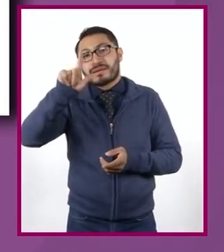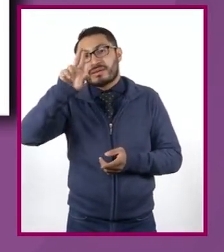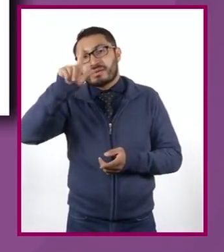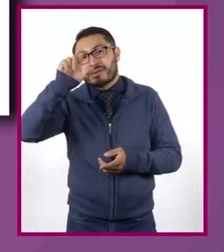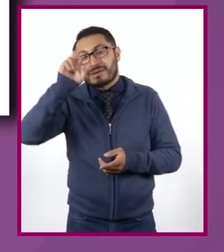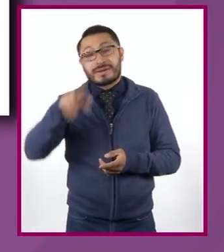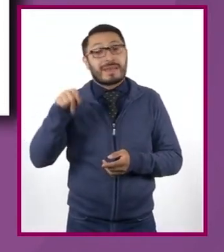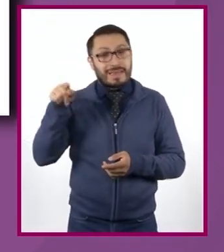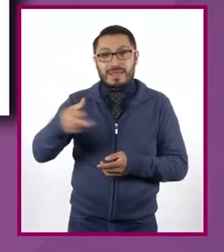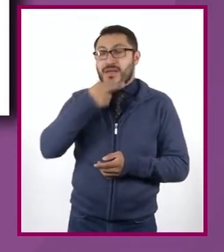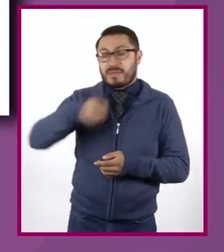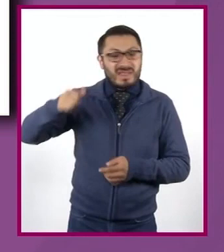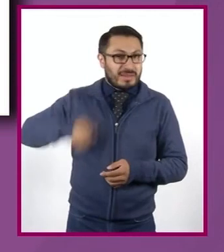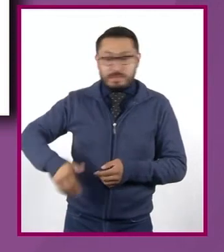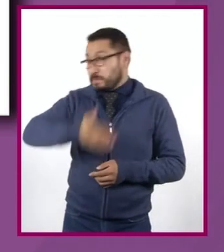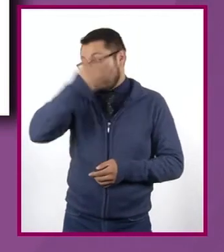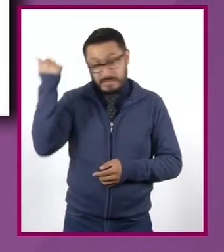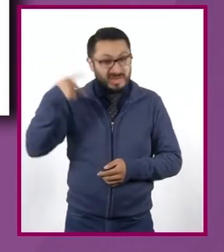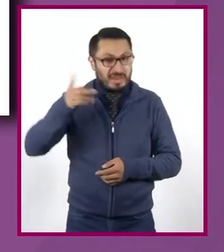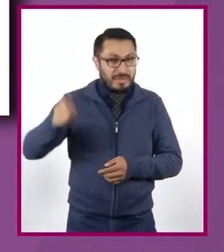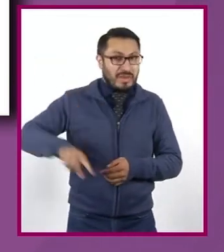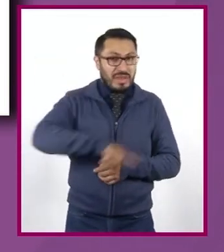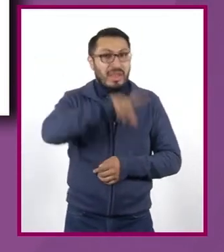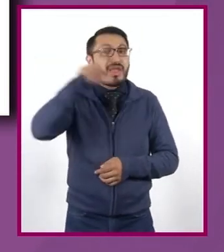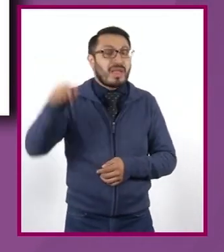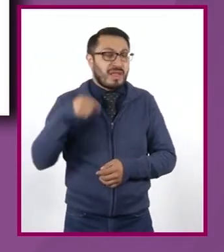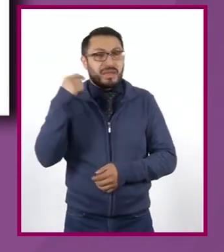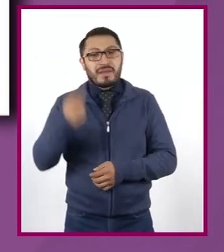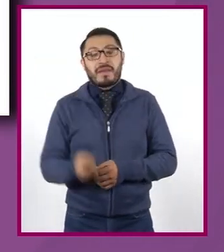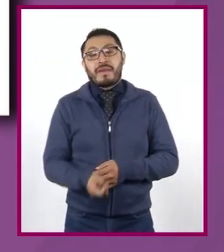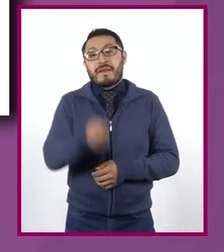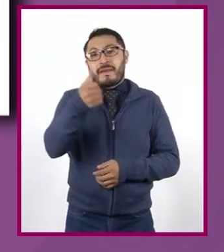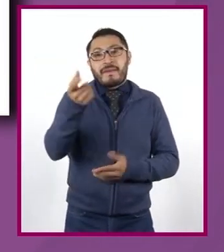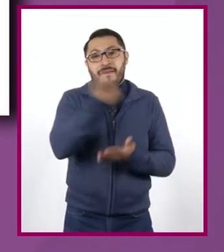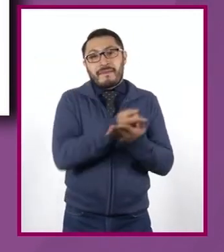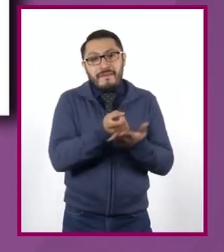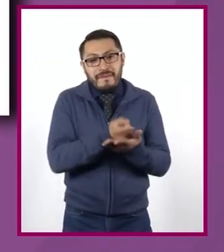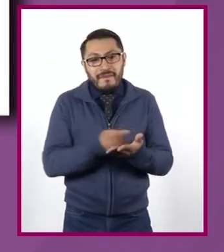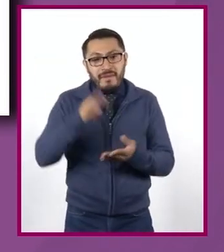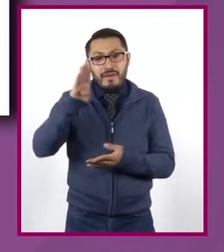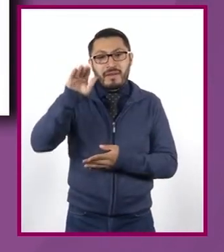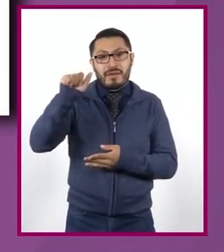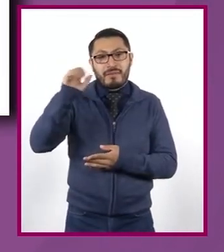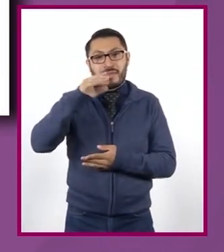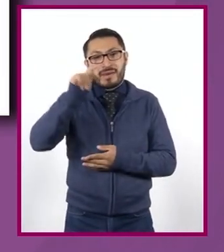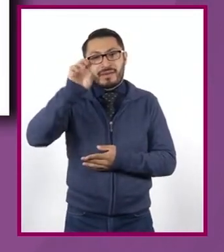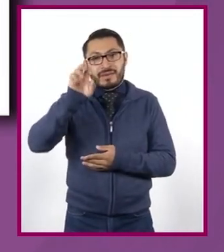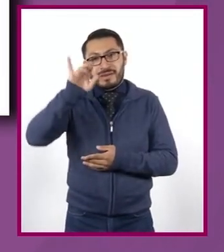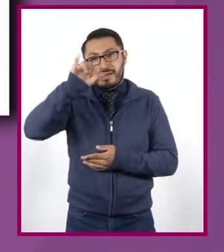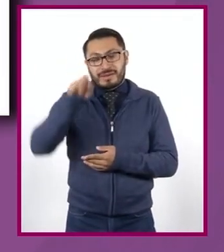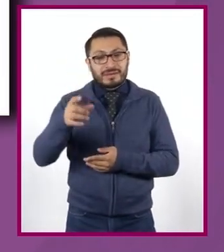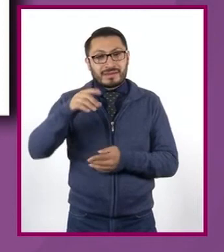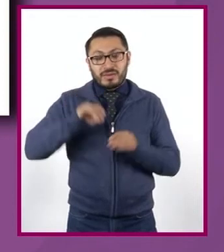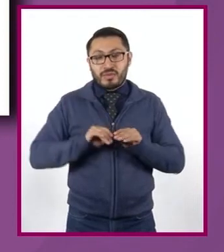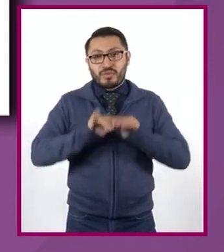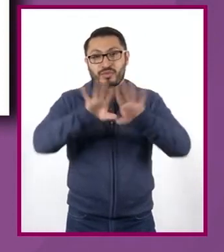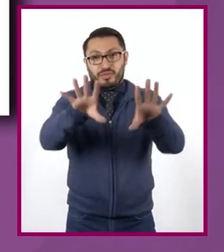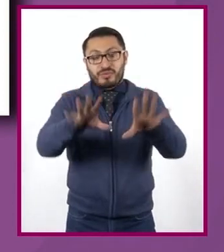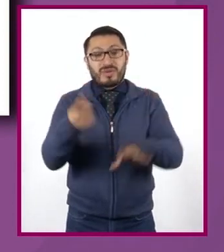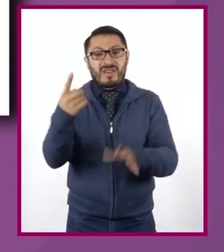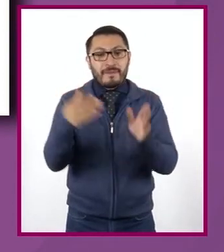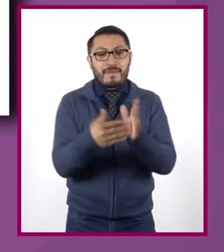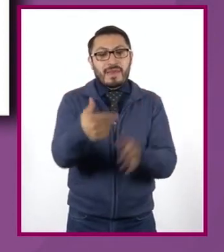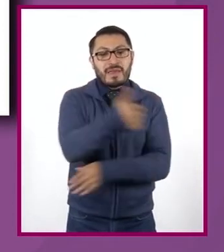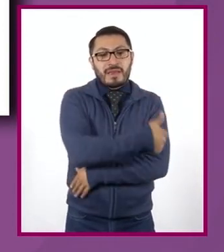sabía. Años después, los primeros dibujos de bacterias fueron publicados en 1684